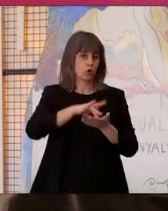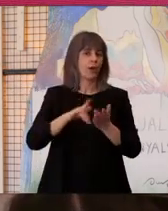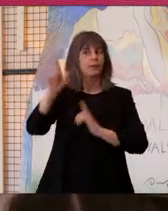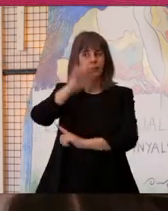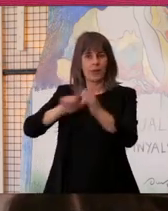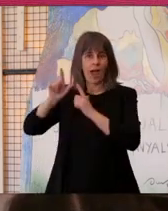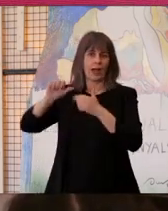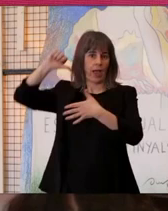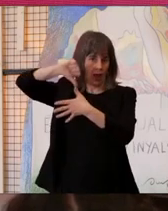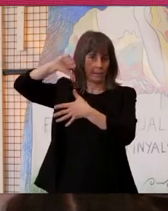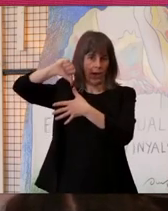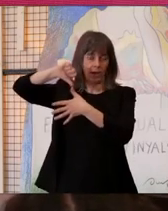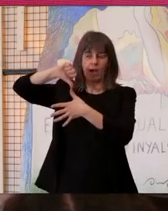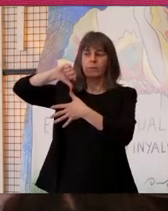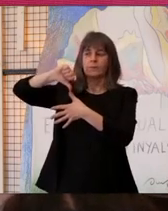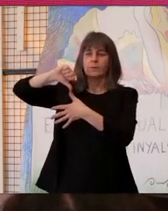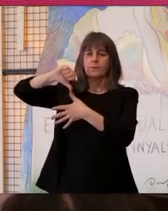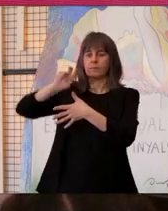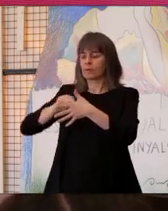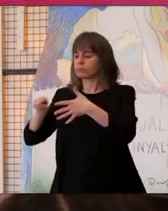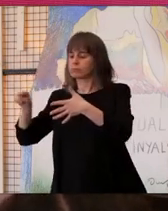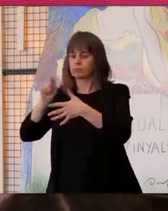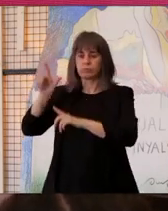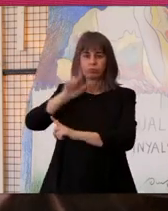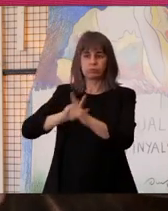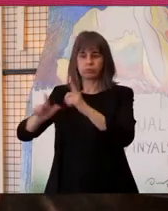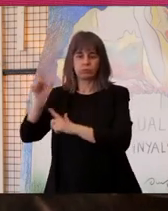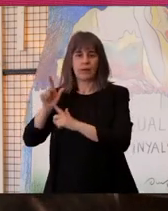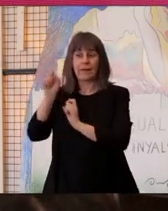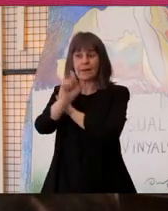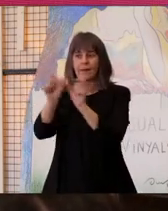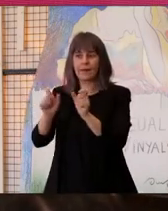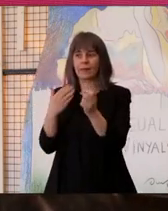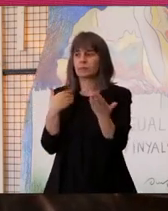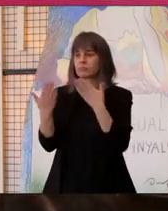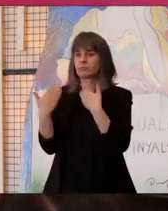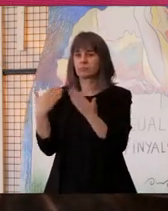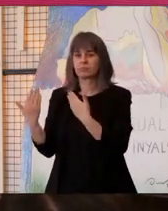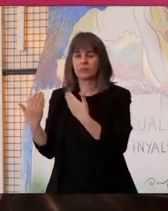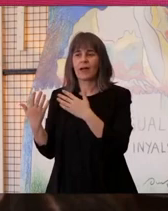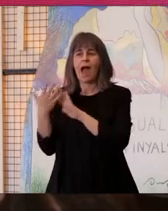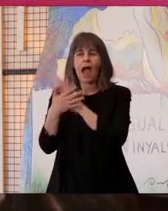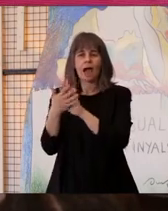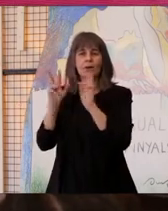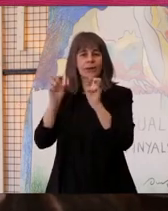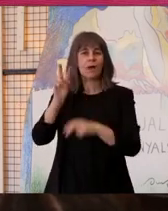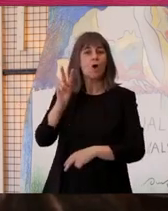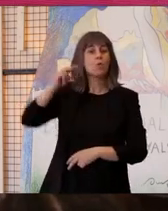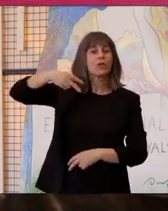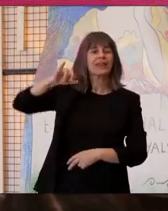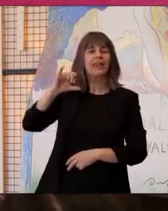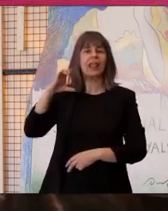Latina y la gente hablaba pues de unicen y de su directora